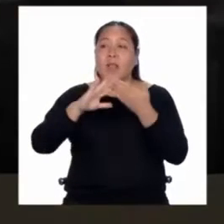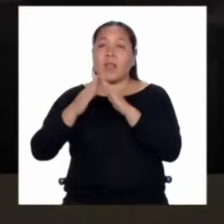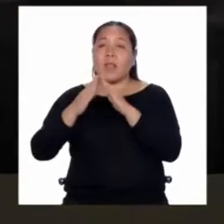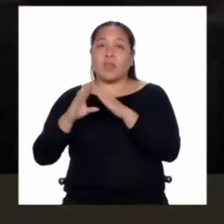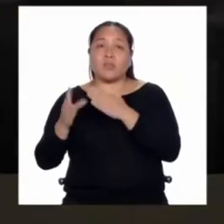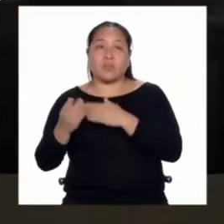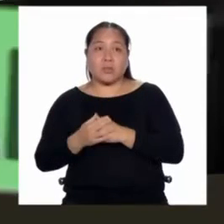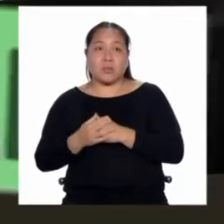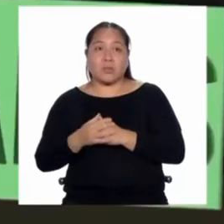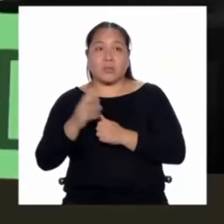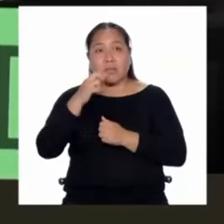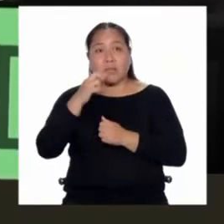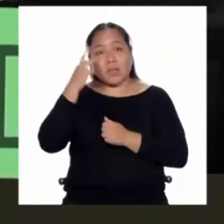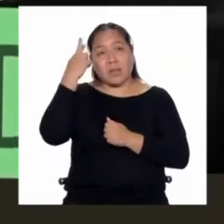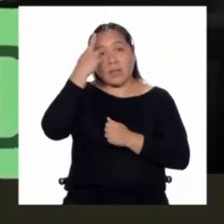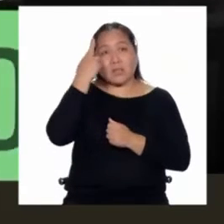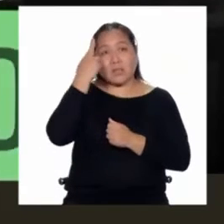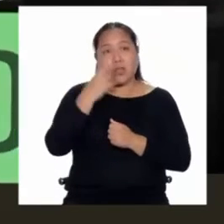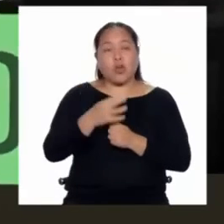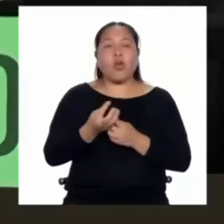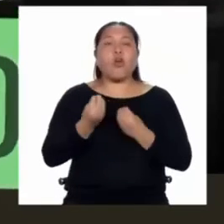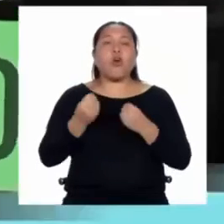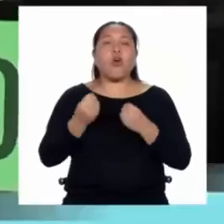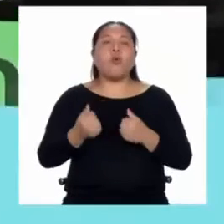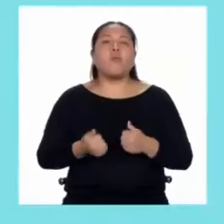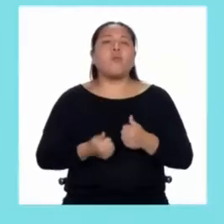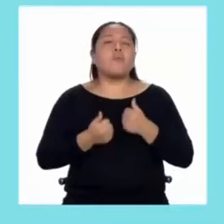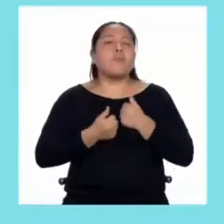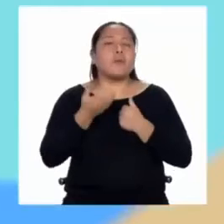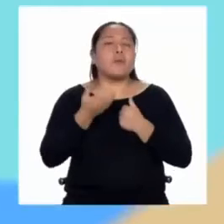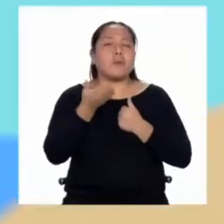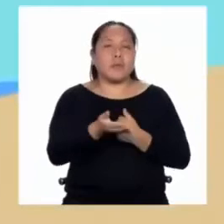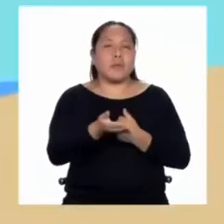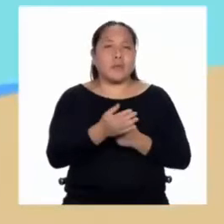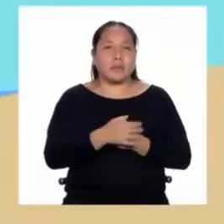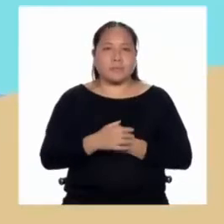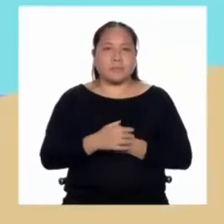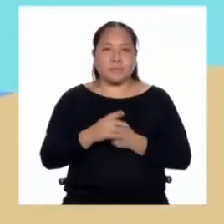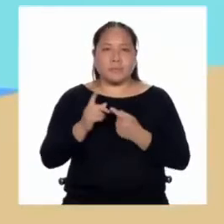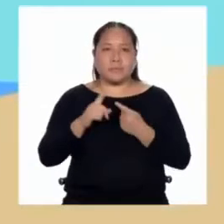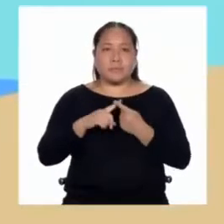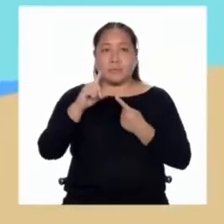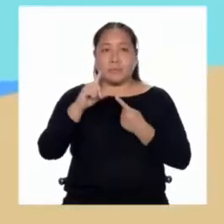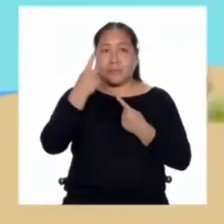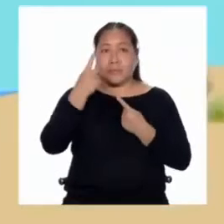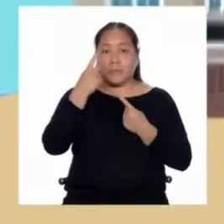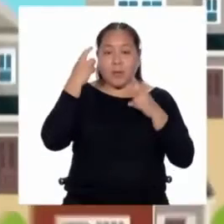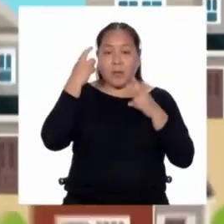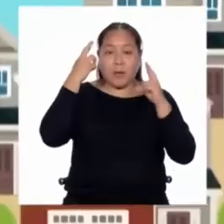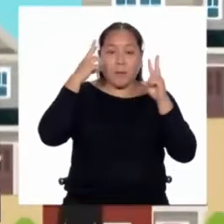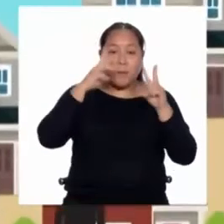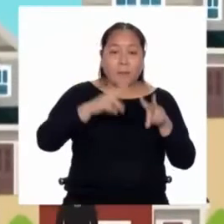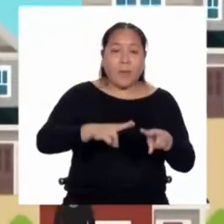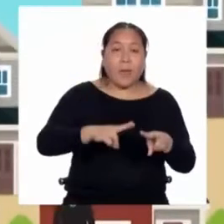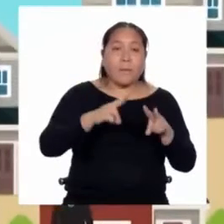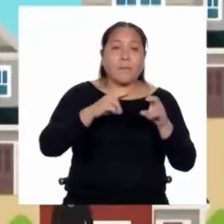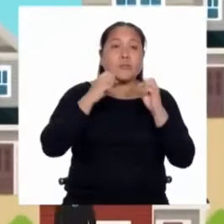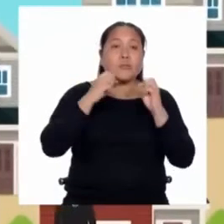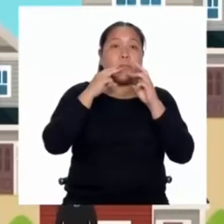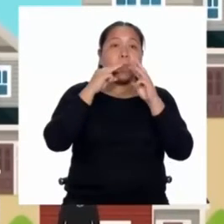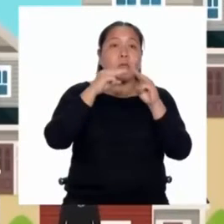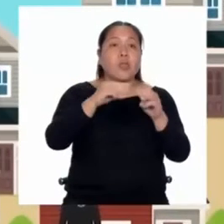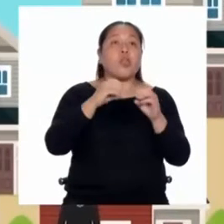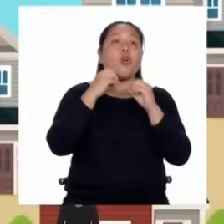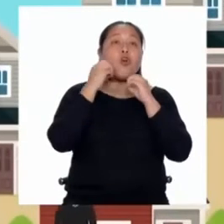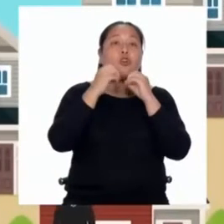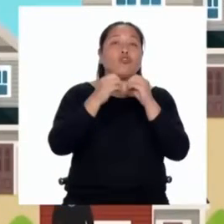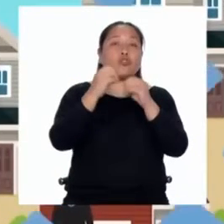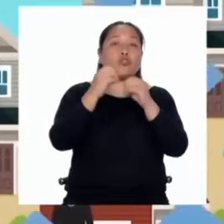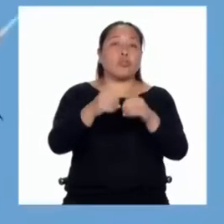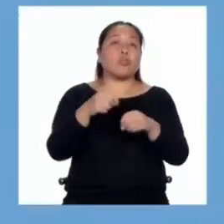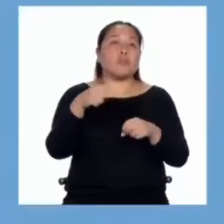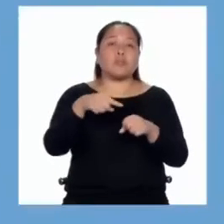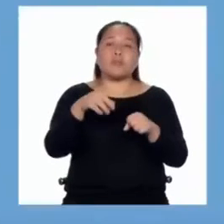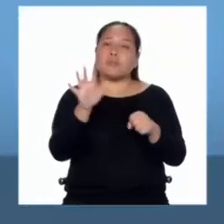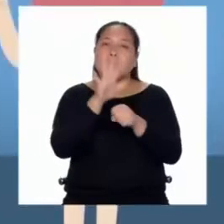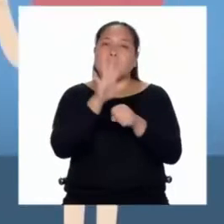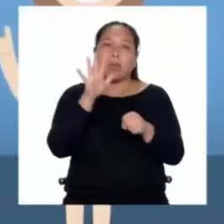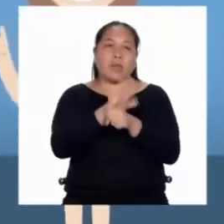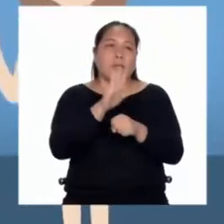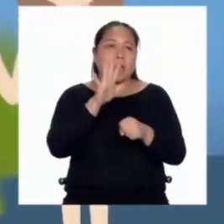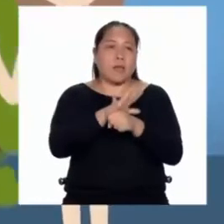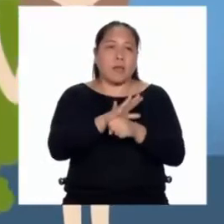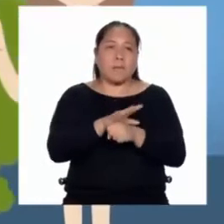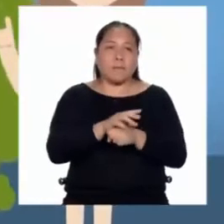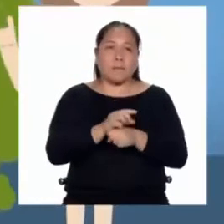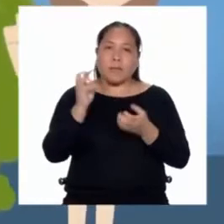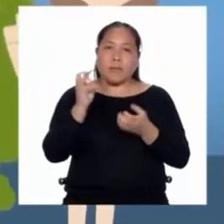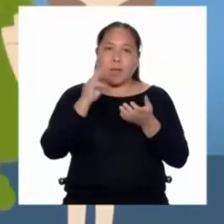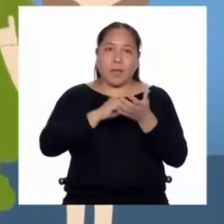Por eso ahora veamos cómo es que los habitan. Primero veamos el medio oceánico. Este es el más poblado y por lo tanto